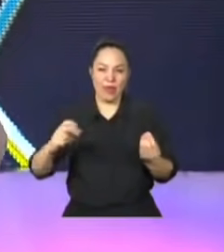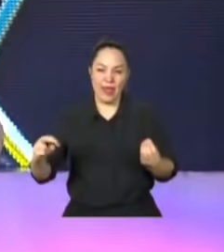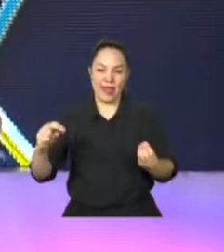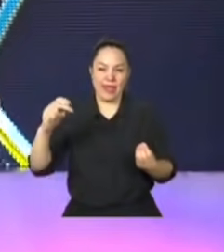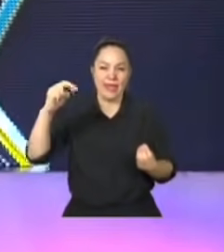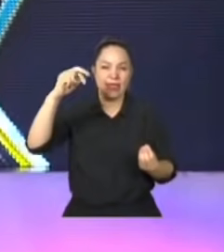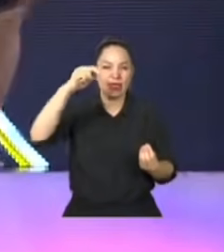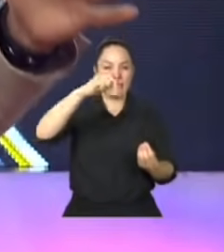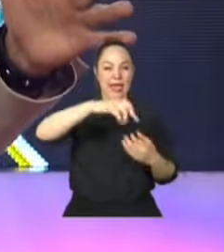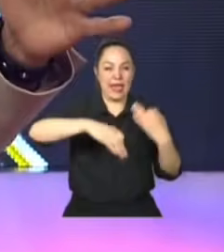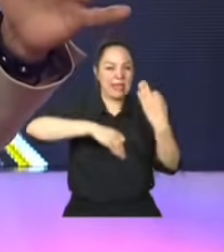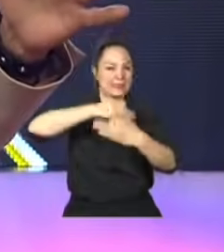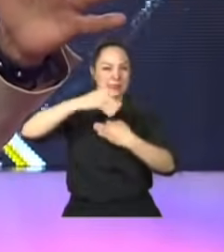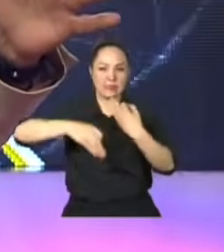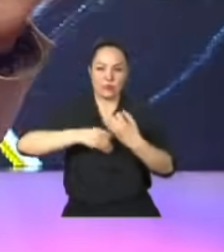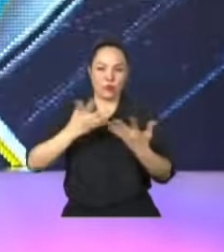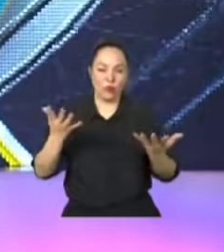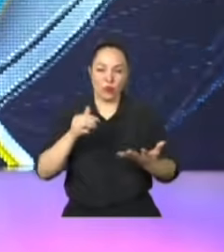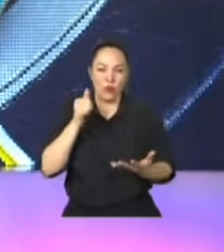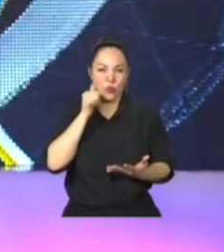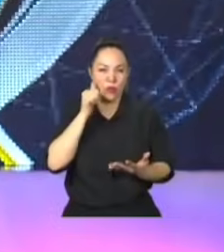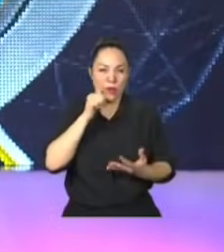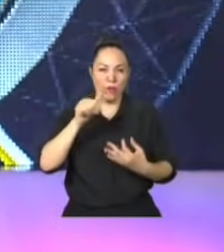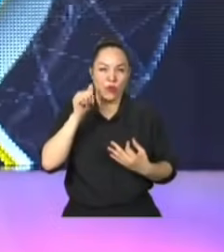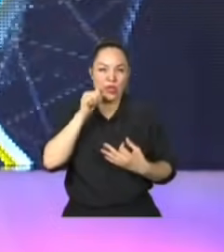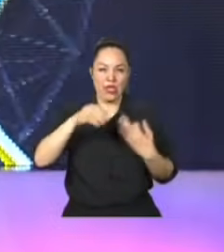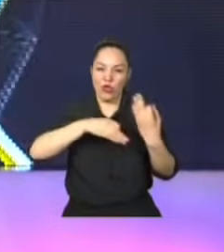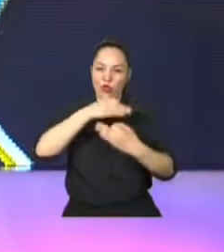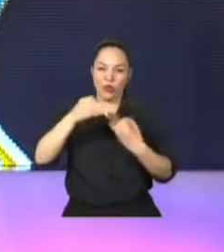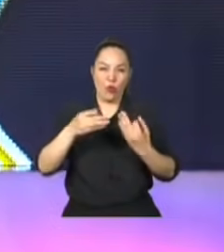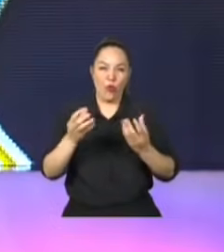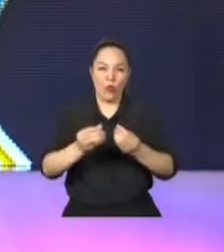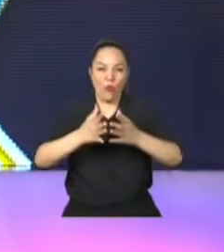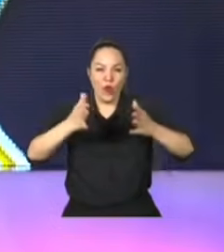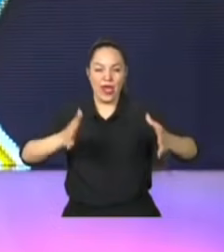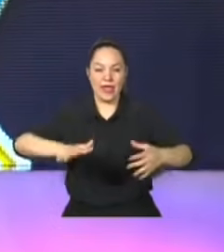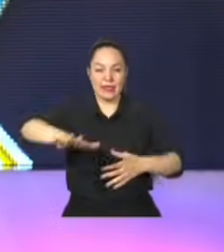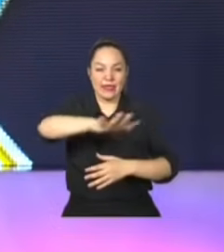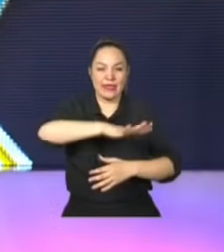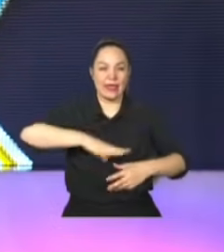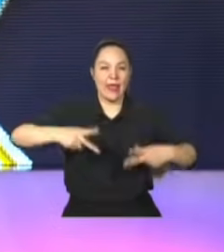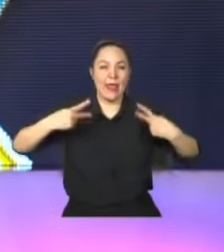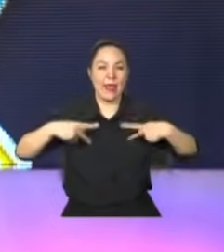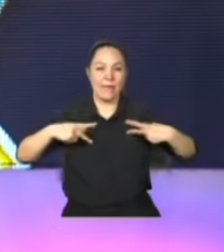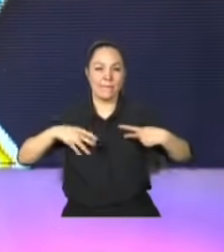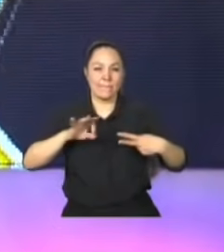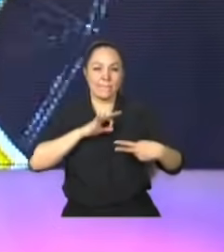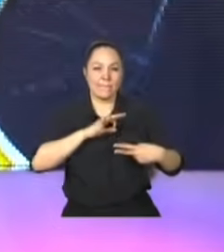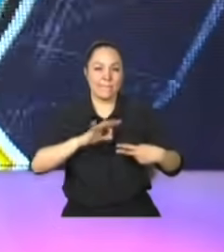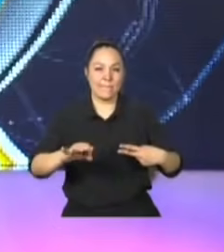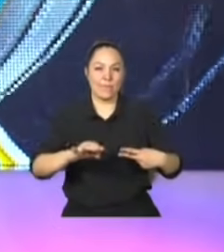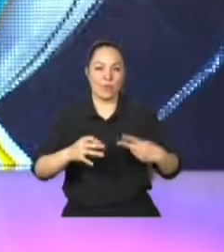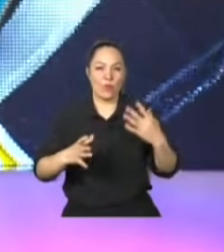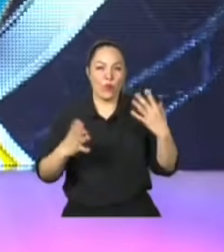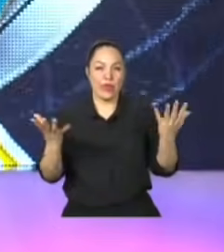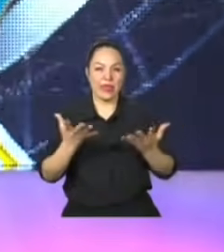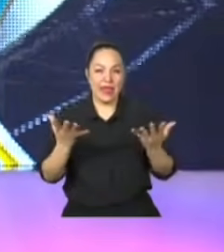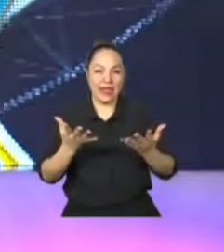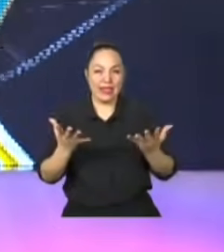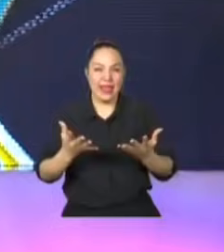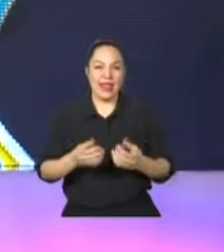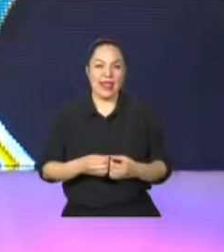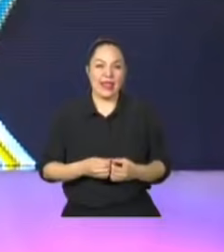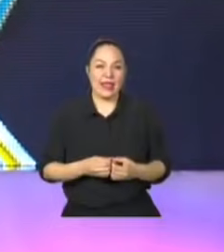tiendas como no las quiero mencionar. Tiendas muy grandes donde el pueblo pueda, con 150 pesos, que vaya al cine, que